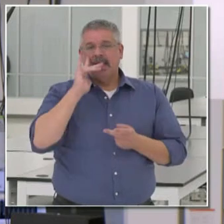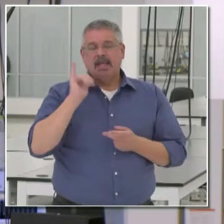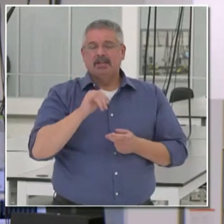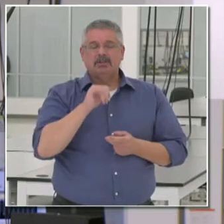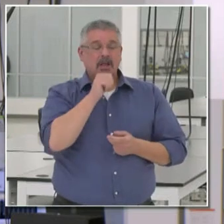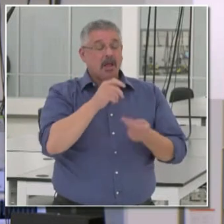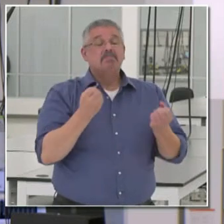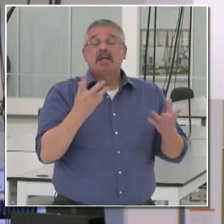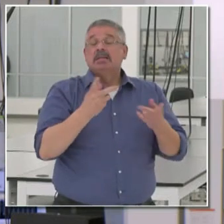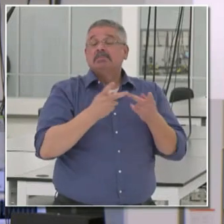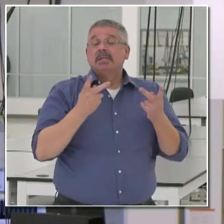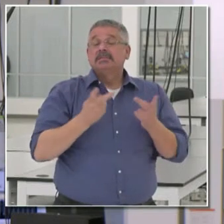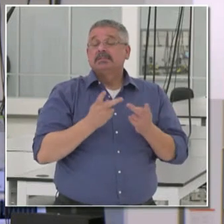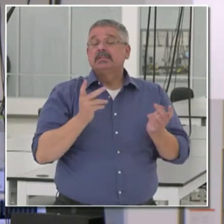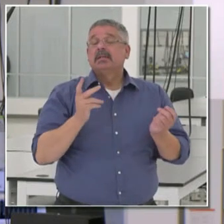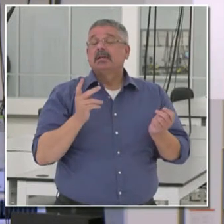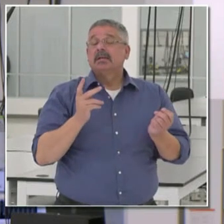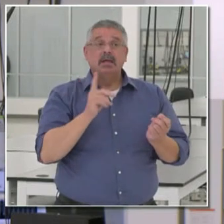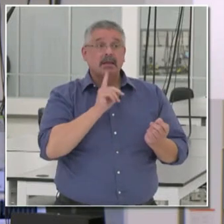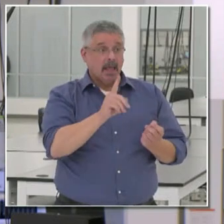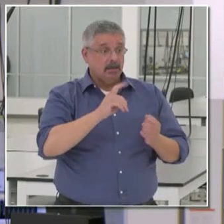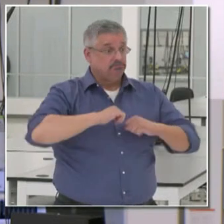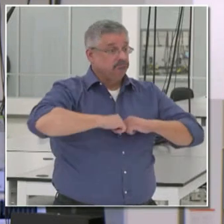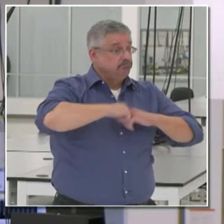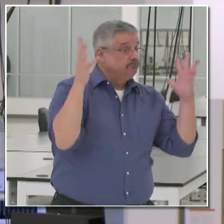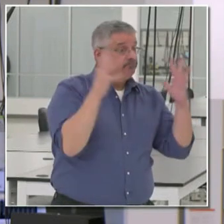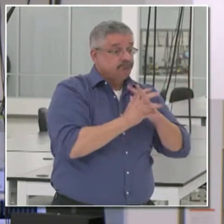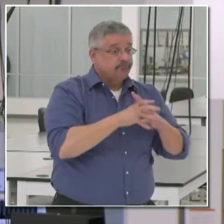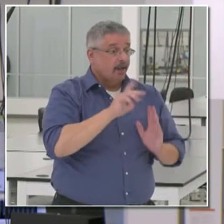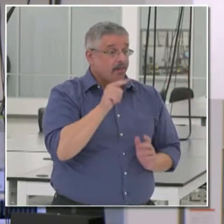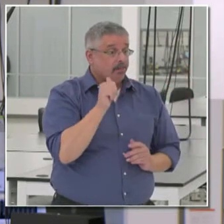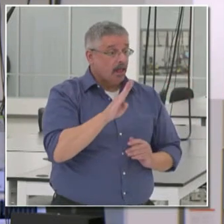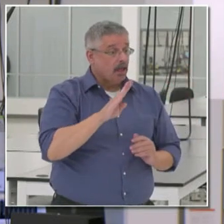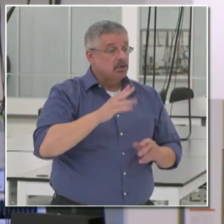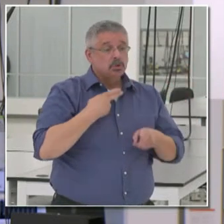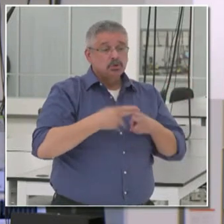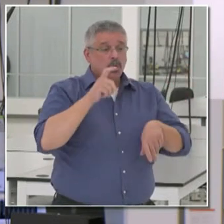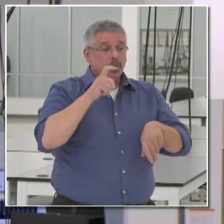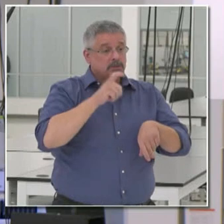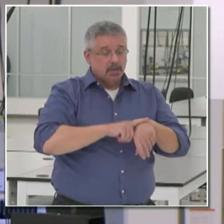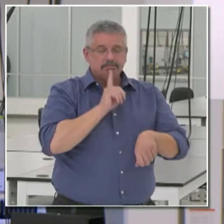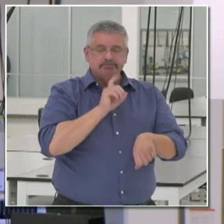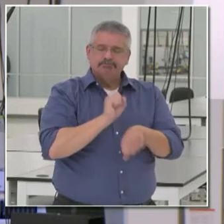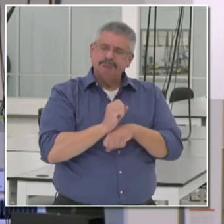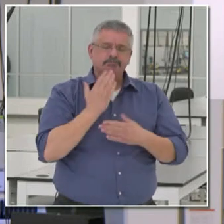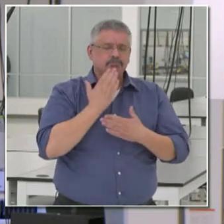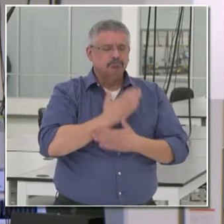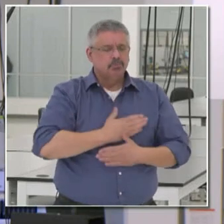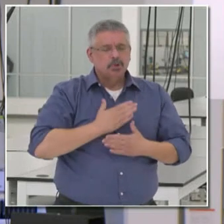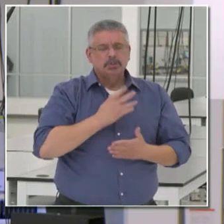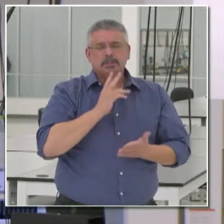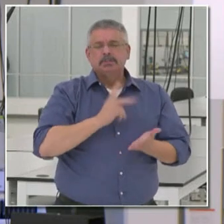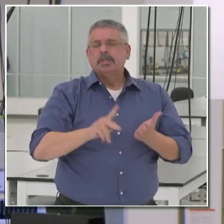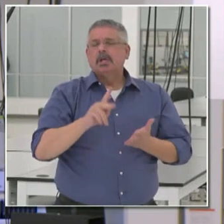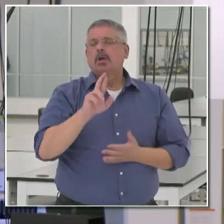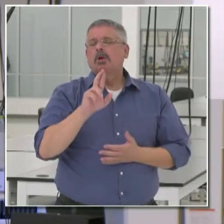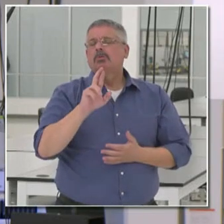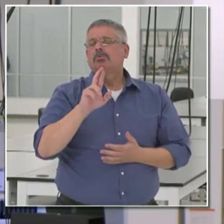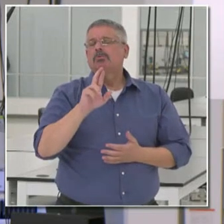una innovación en california no muchos lugares pueden reproducir esto en un laboratorio en un tiempo tan breve